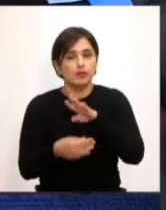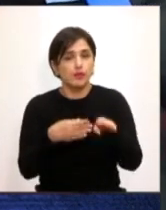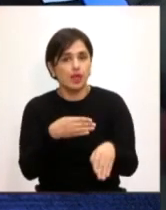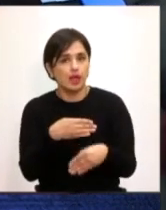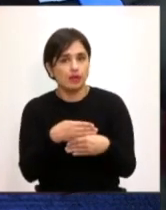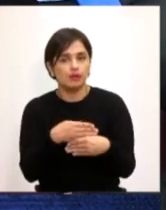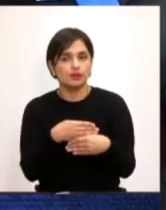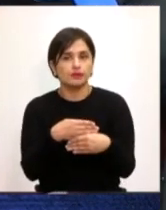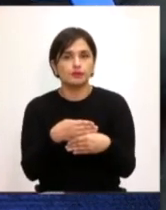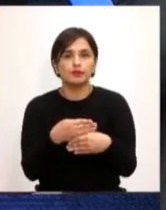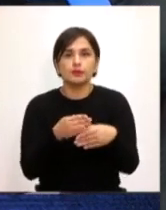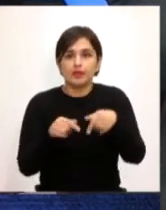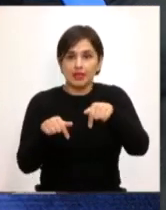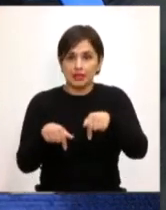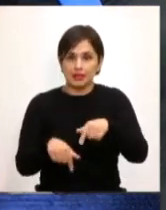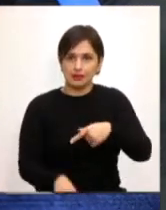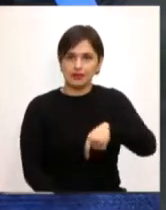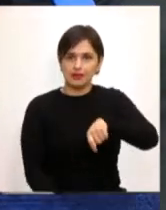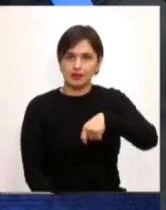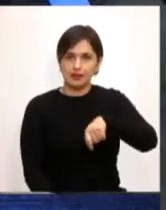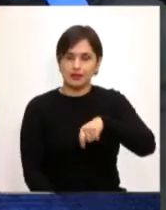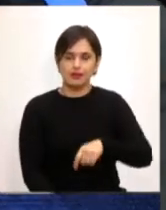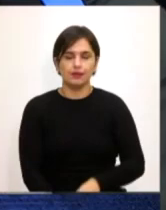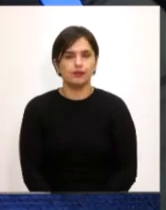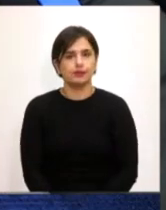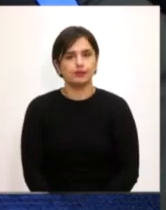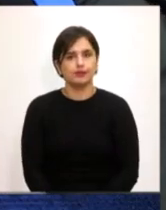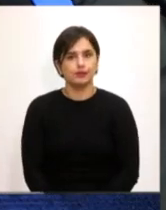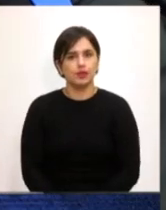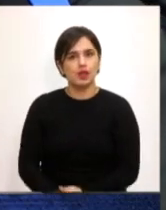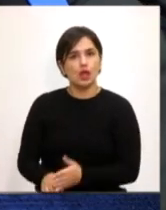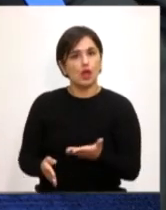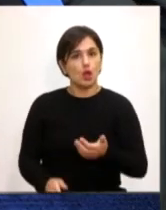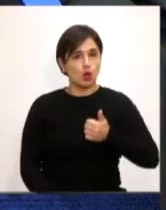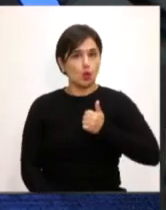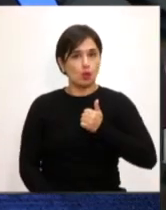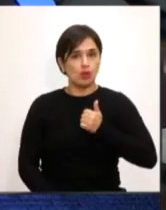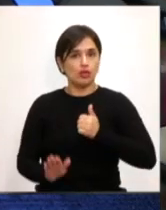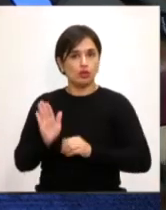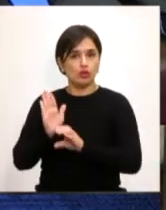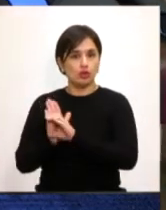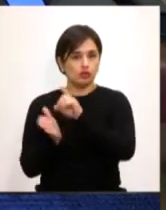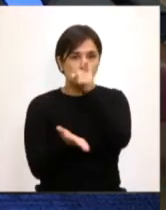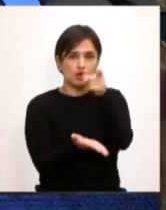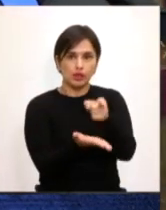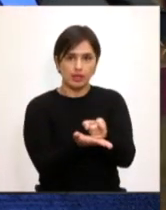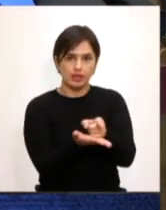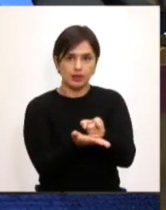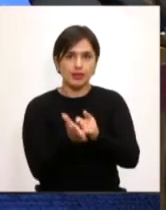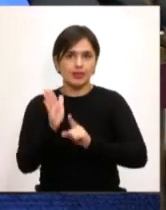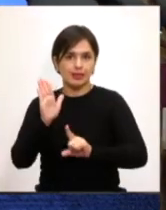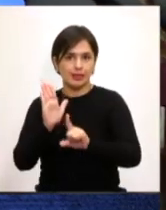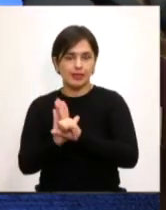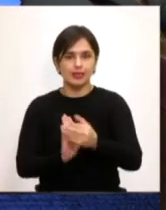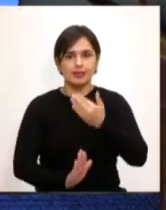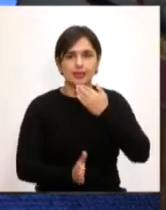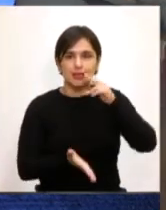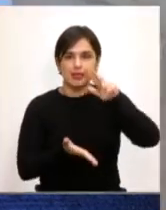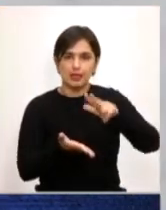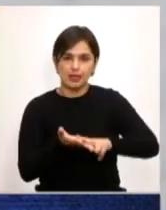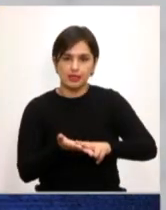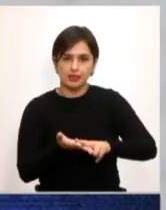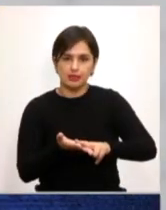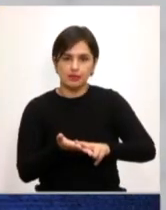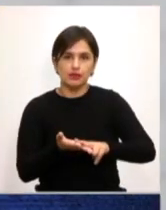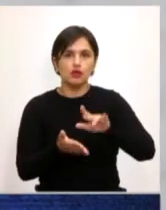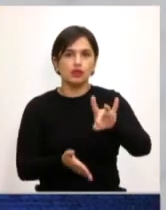Adicionalmente, este Senado, conforme a su mandato constitucional y legal, ratificó el nombramiento de 29 autoridades